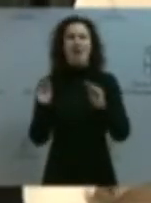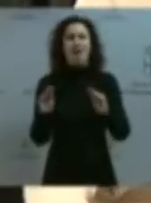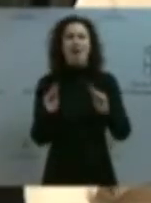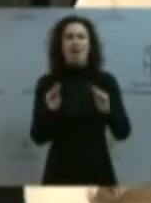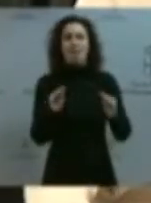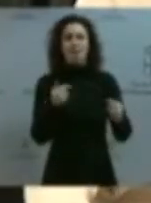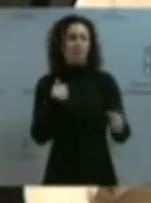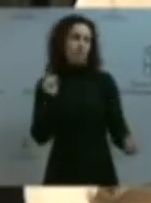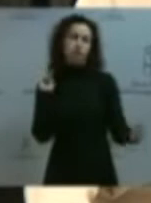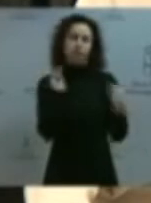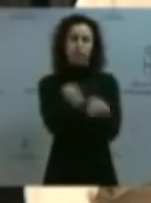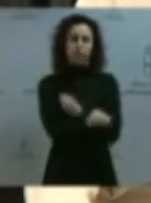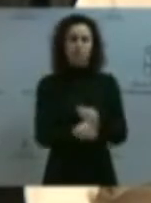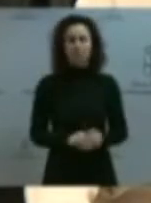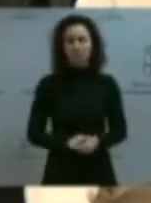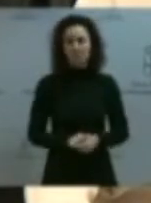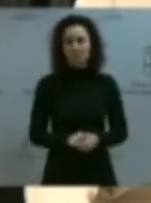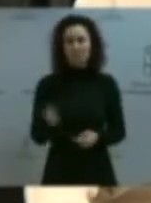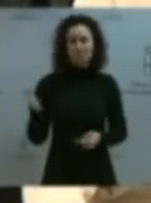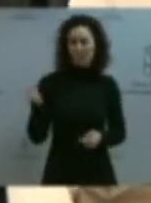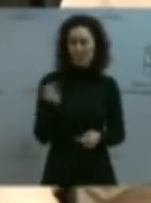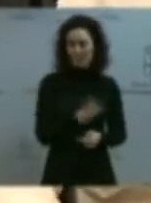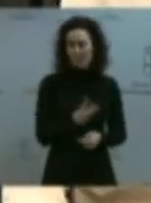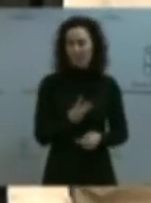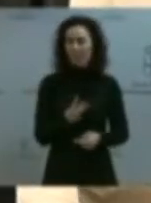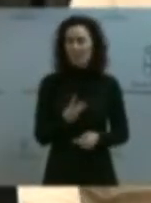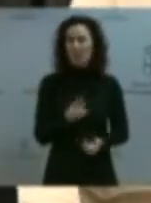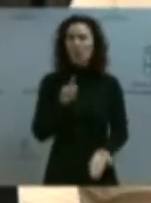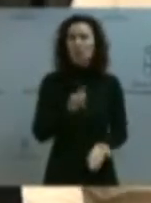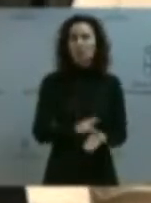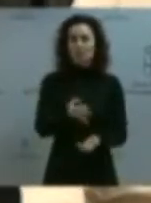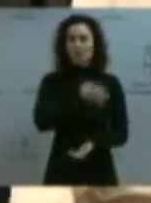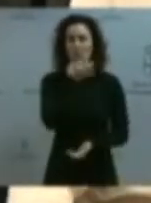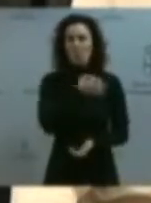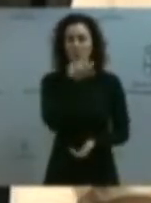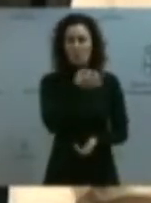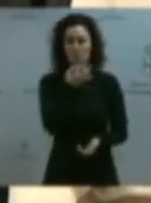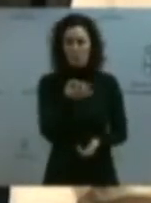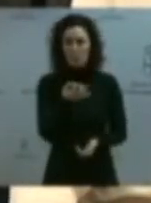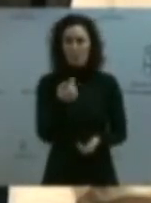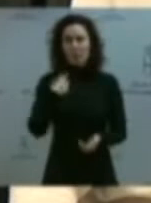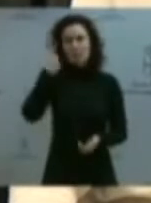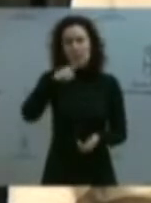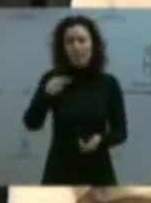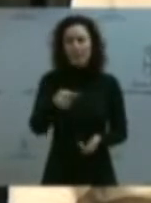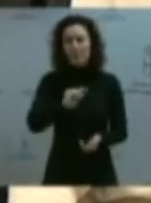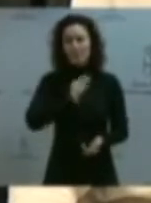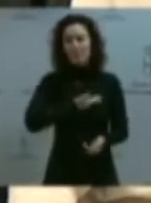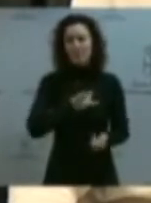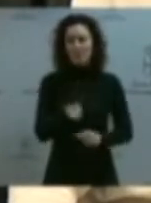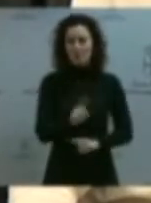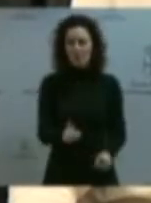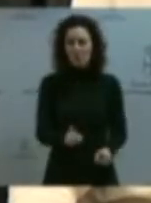múltiples partes de su discurso. Estoy convencido de que no es malintencionado, pero le aseguro que tiene criterios de